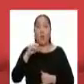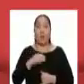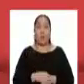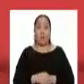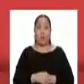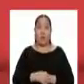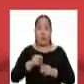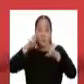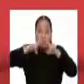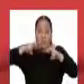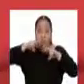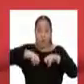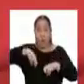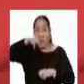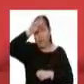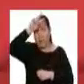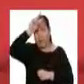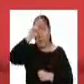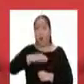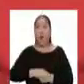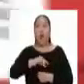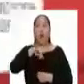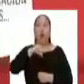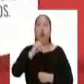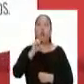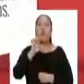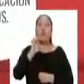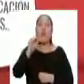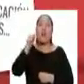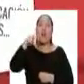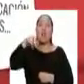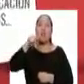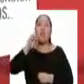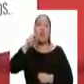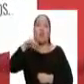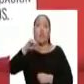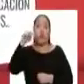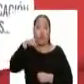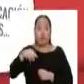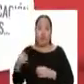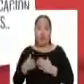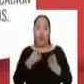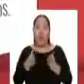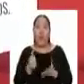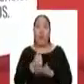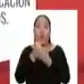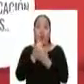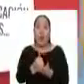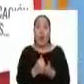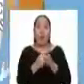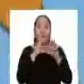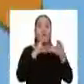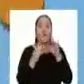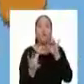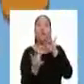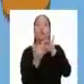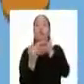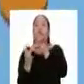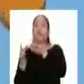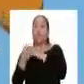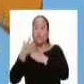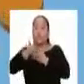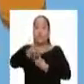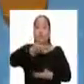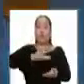historiador peruano José Antonio del Busto, estos caminos permitían la comunicación entre los pueblos, el intercambio